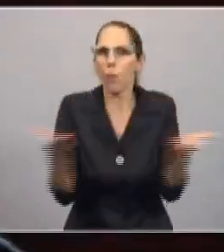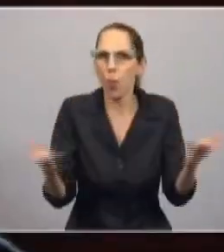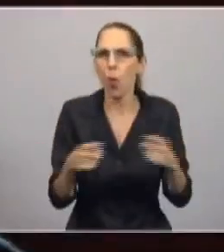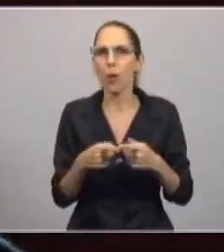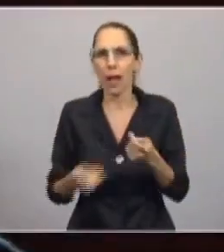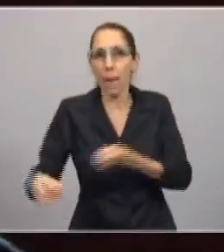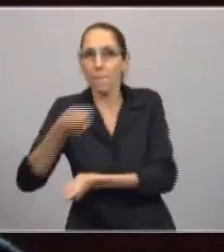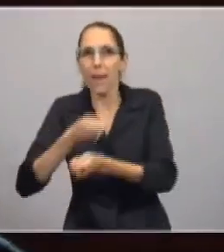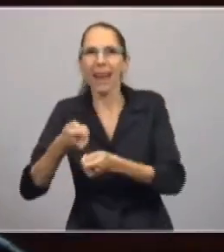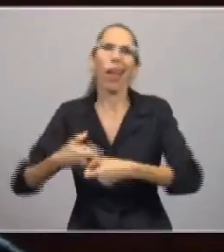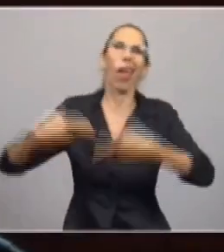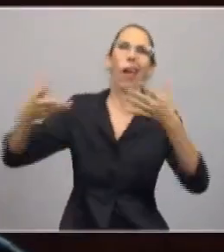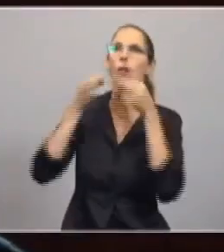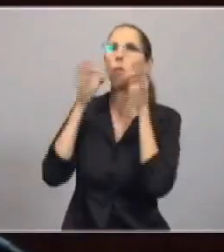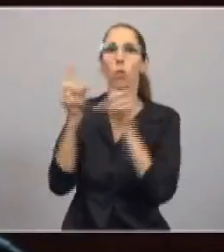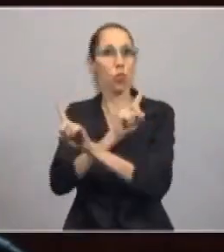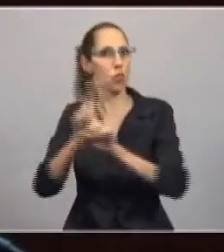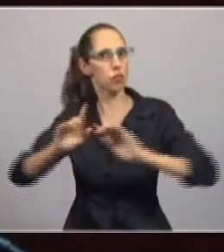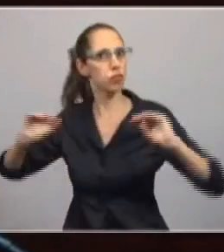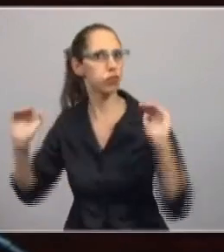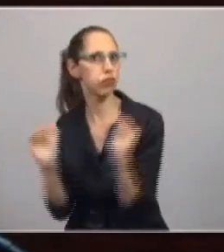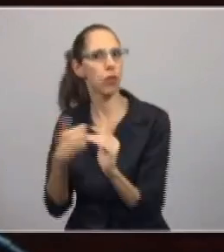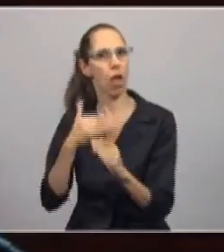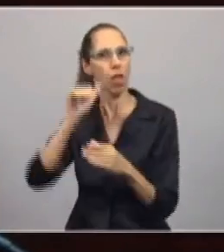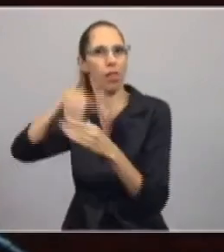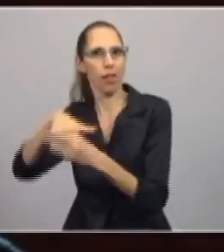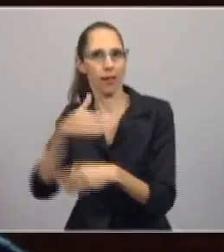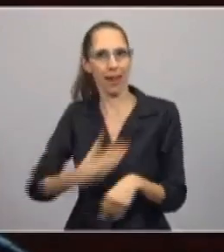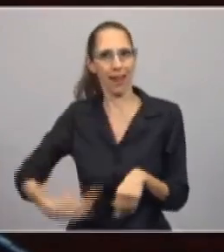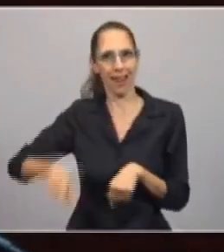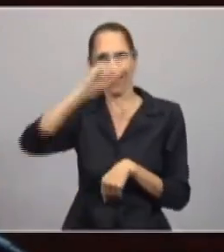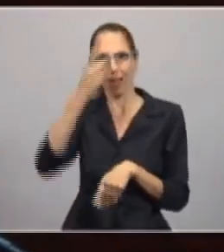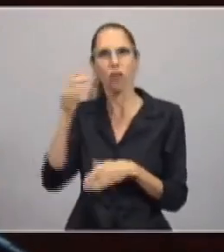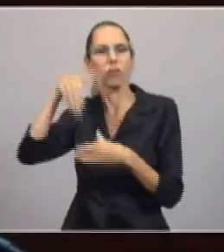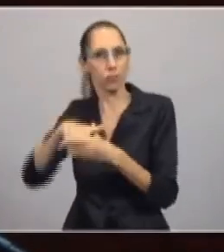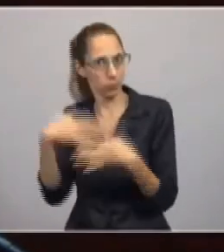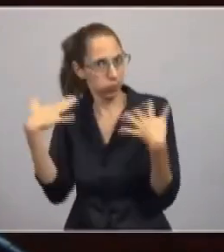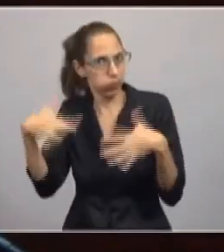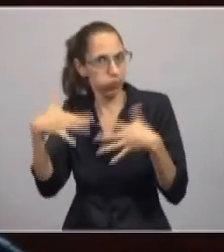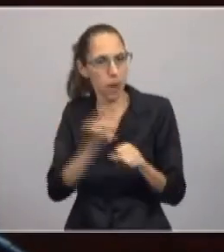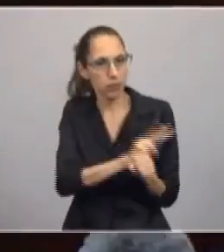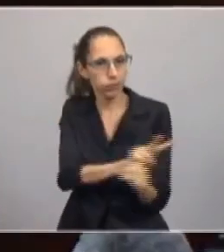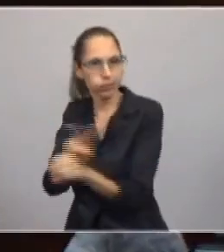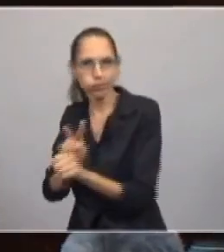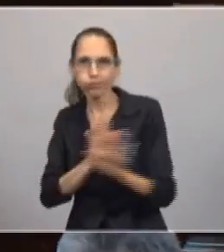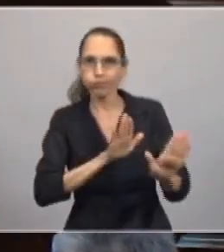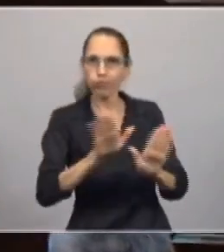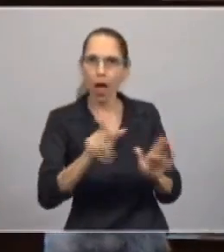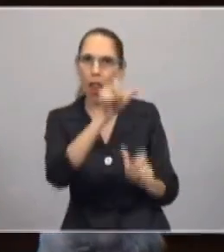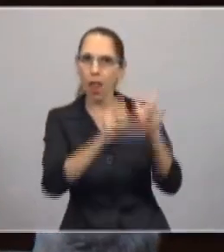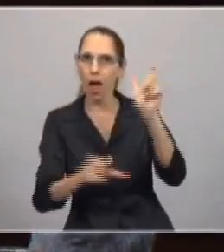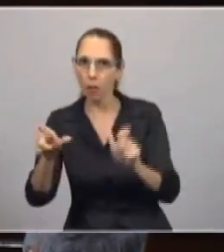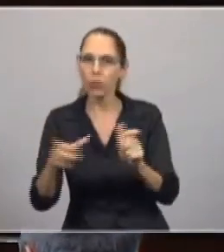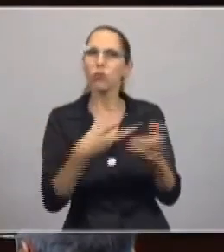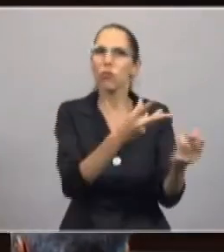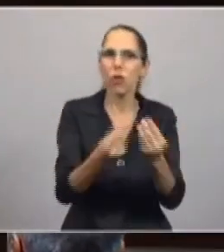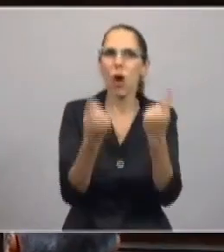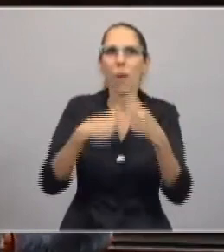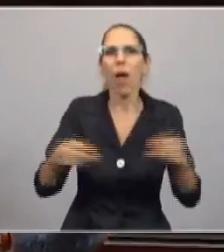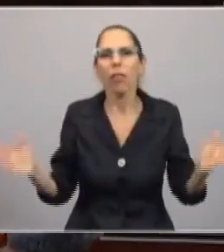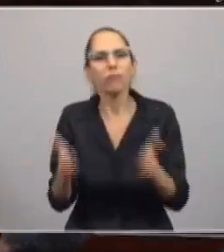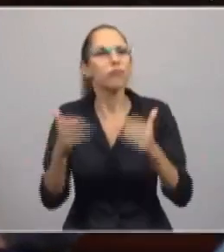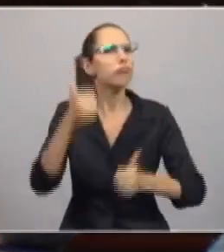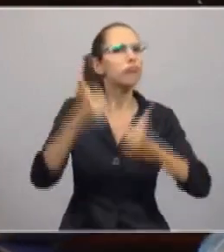limita el monopolio. En todos el Estado interviene, y mucho, para defender al consumidor y promover la